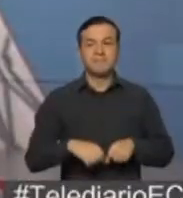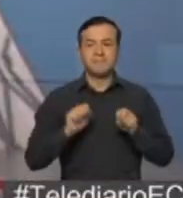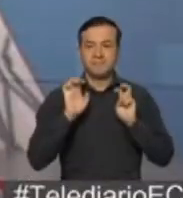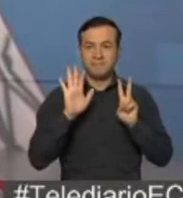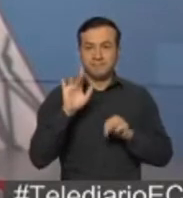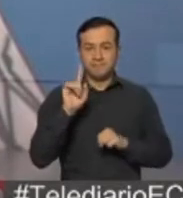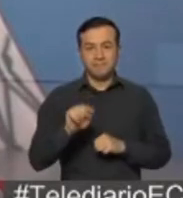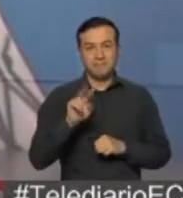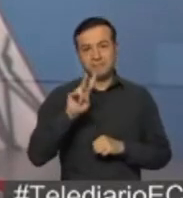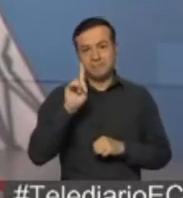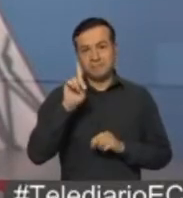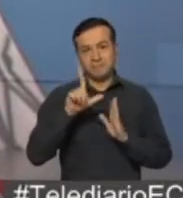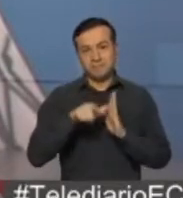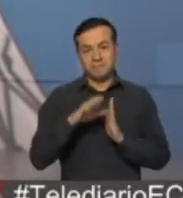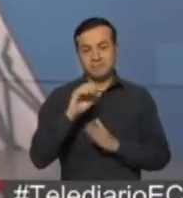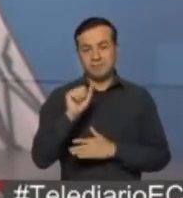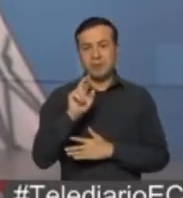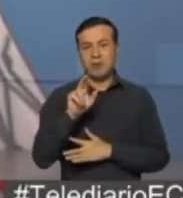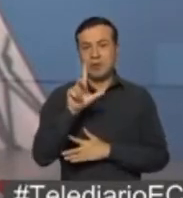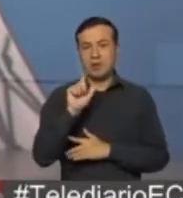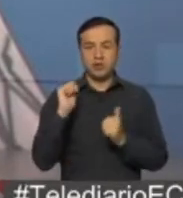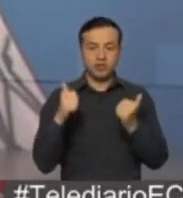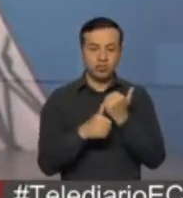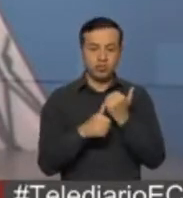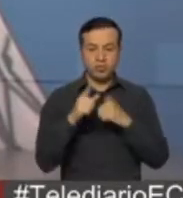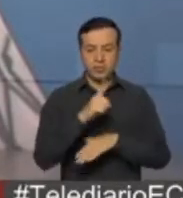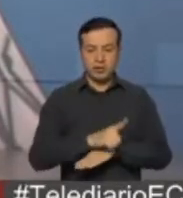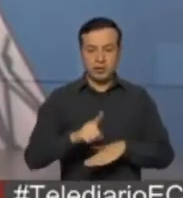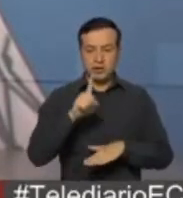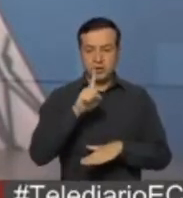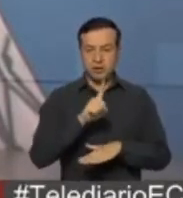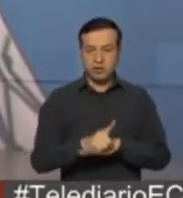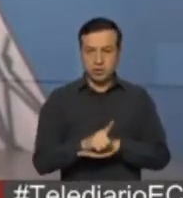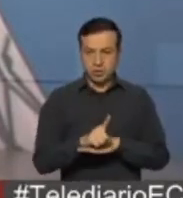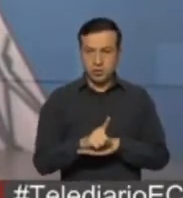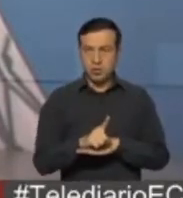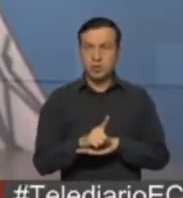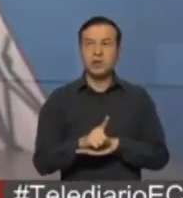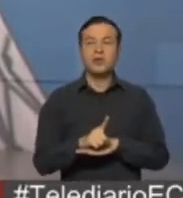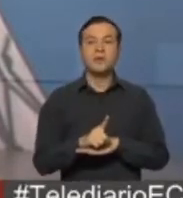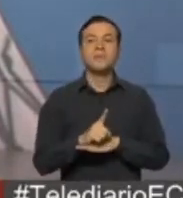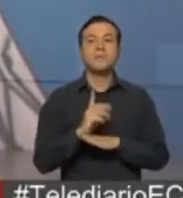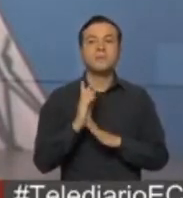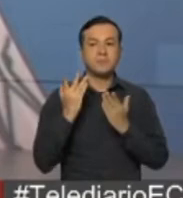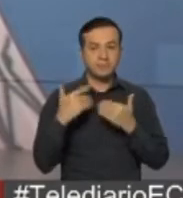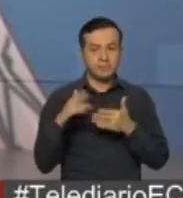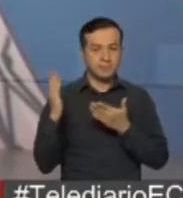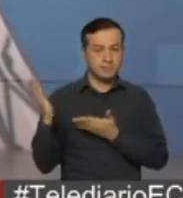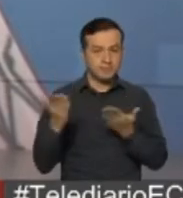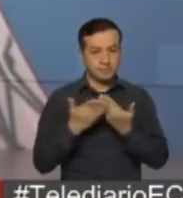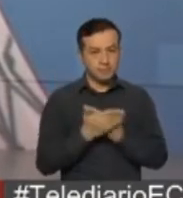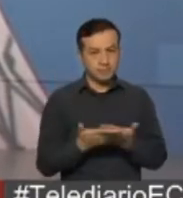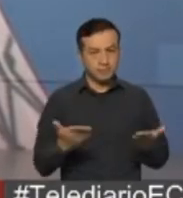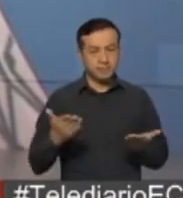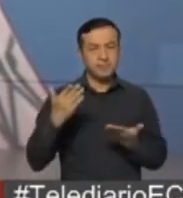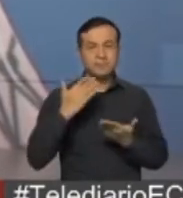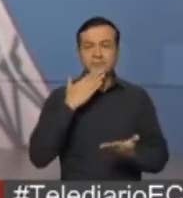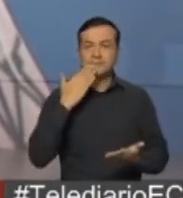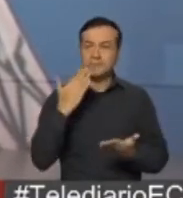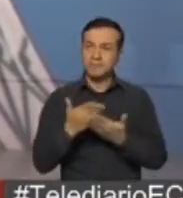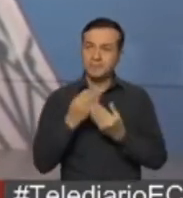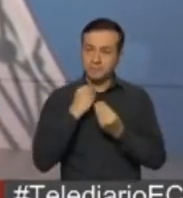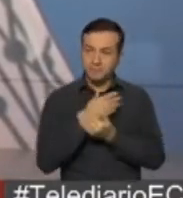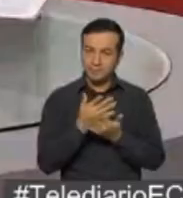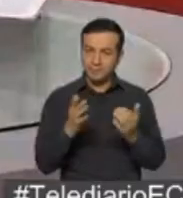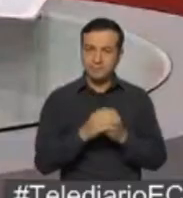mañana, 21 minutos. Carla Arellano, subdirectora ejecutiva de la Agencia Nacional de Tránsito, se encuentra ya con nosotros. Bienvenida, gracias por